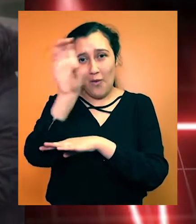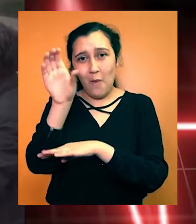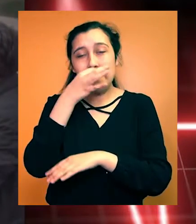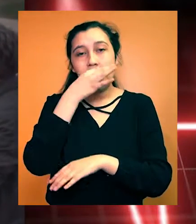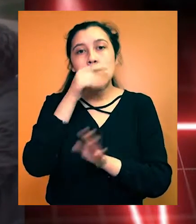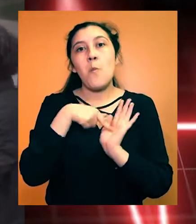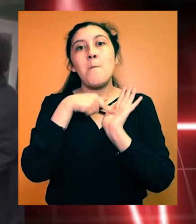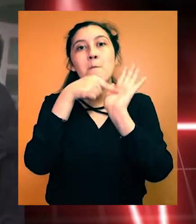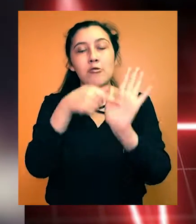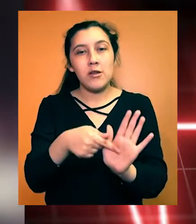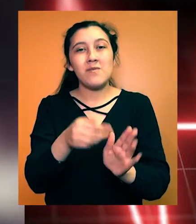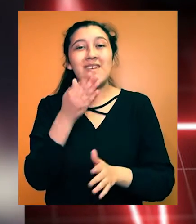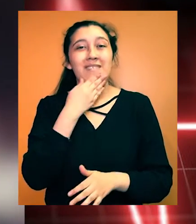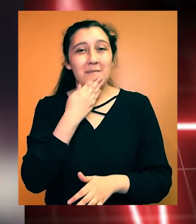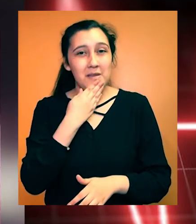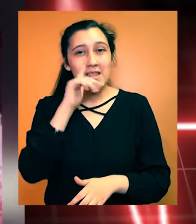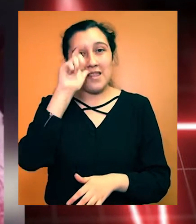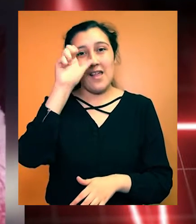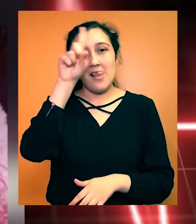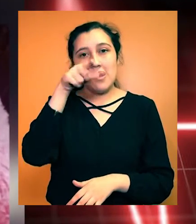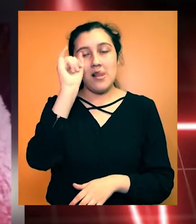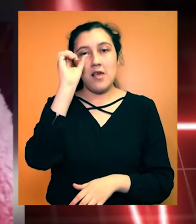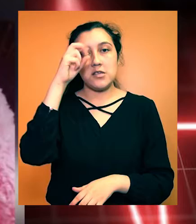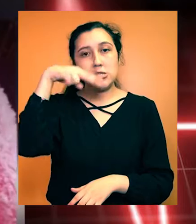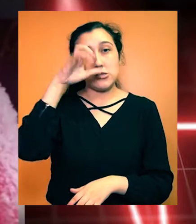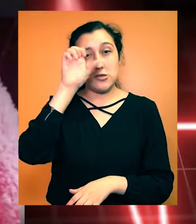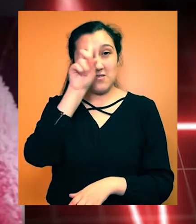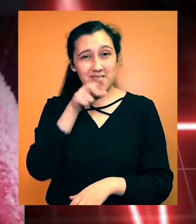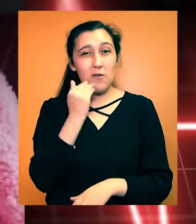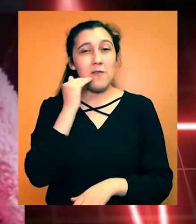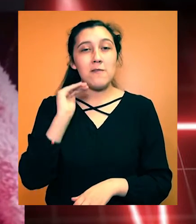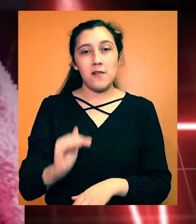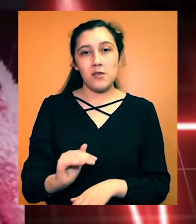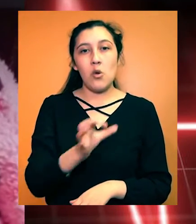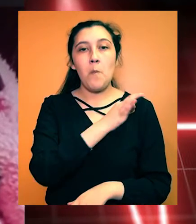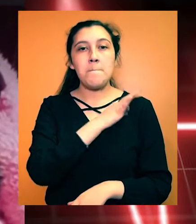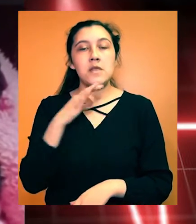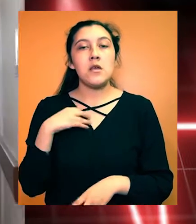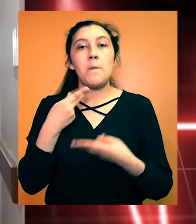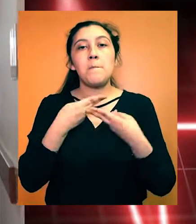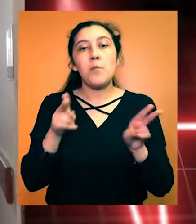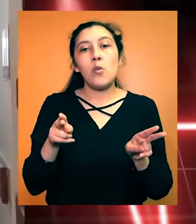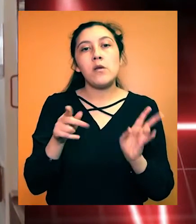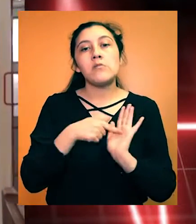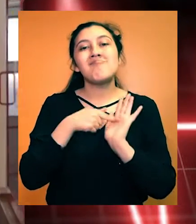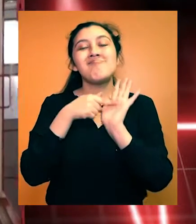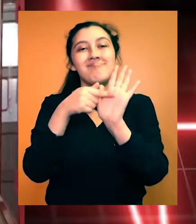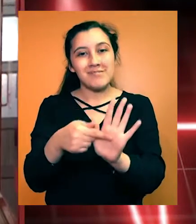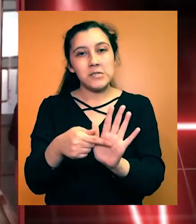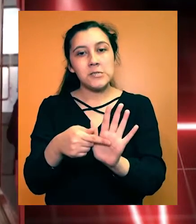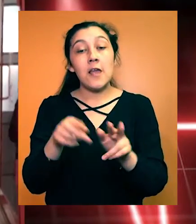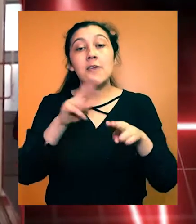Colombiano determinaron, además, una serie de lesiones que presentaría el cuerpo de la menor, las que el Ministerio Público pretende demostrar que